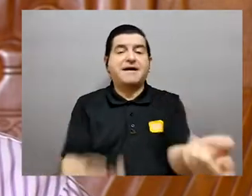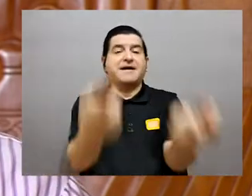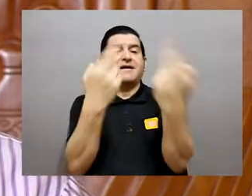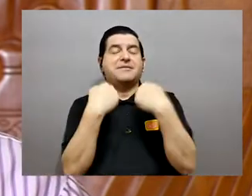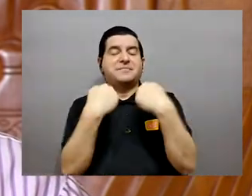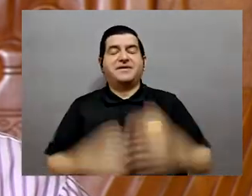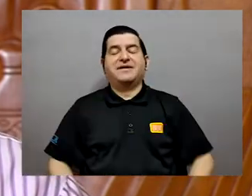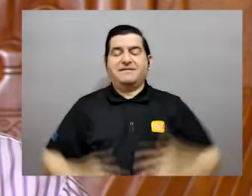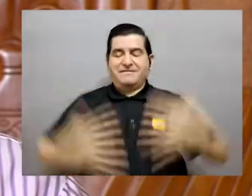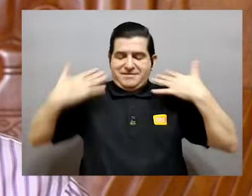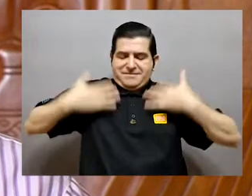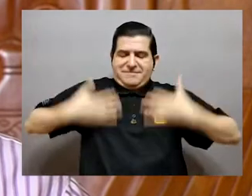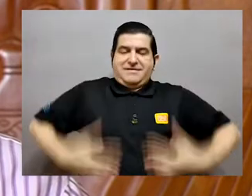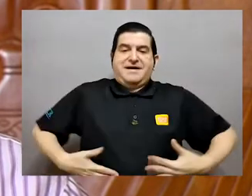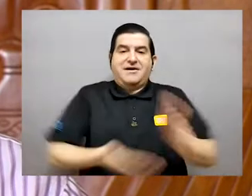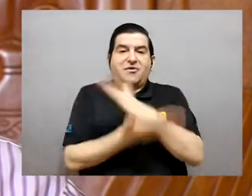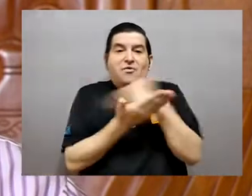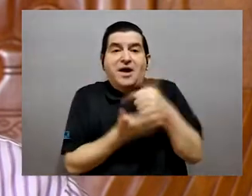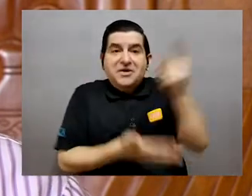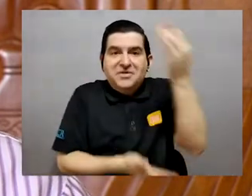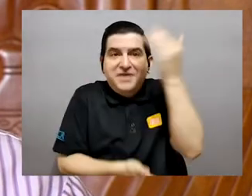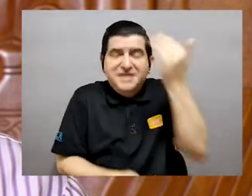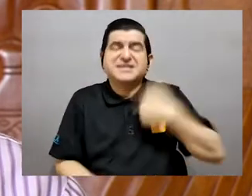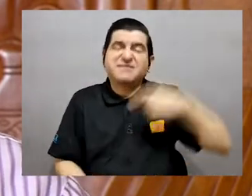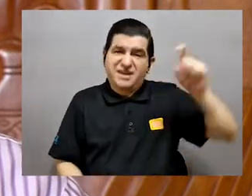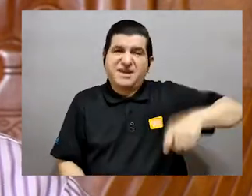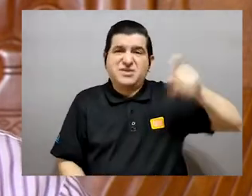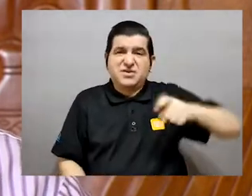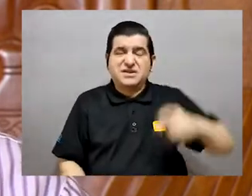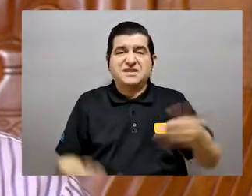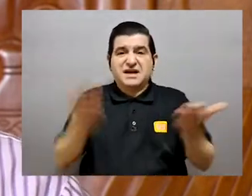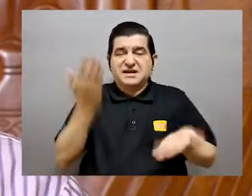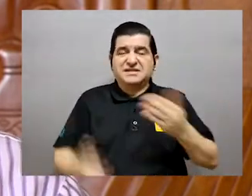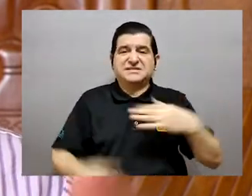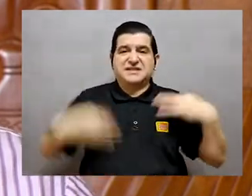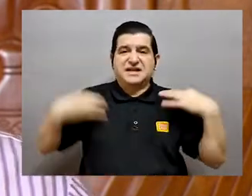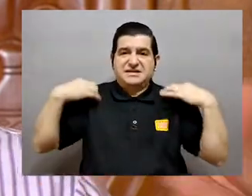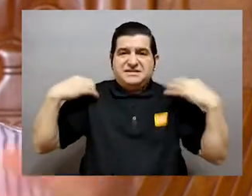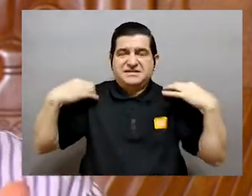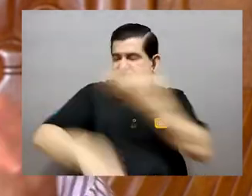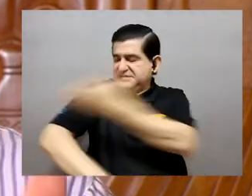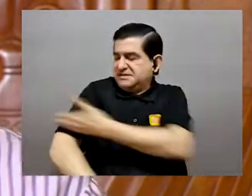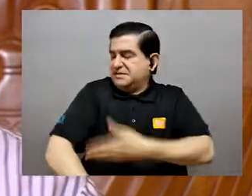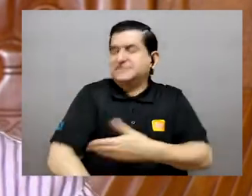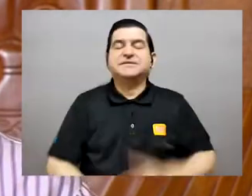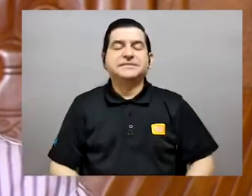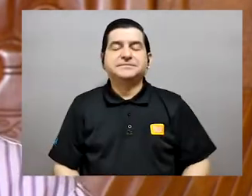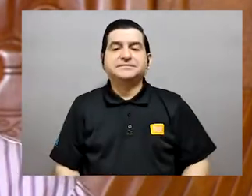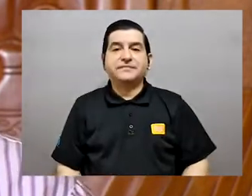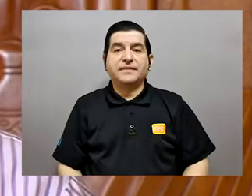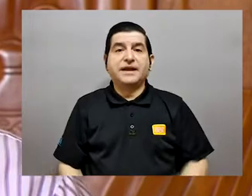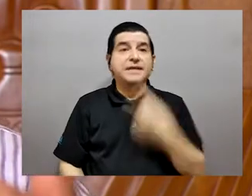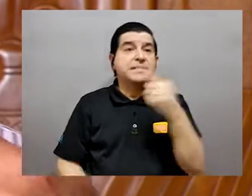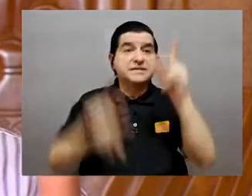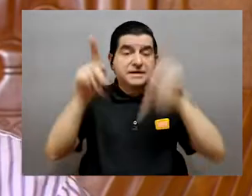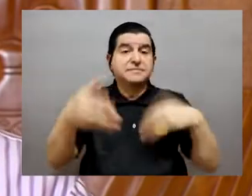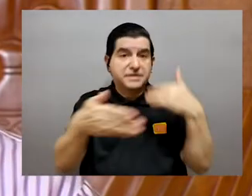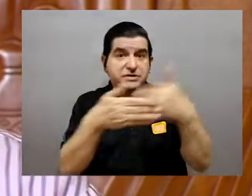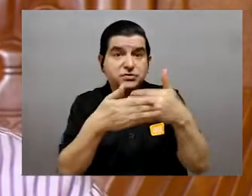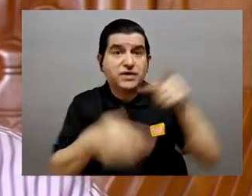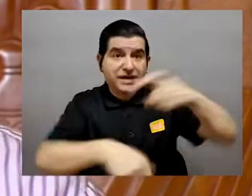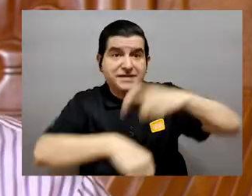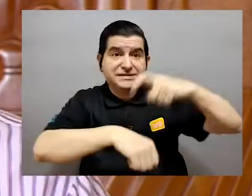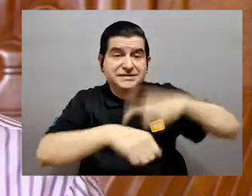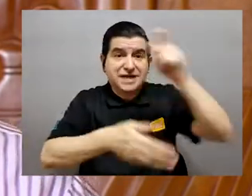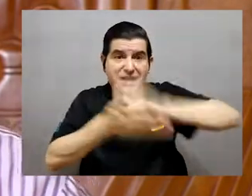padre era maestro de construcción, pero... Él era, digamos, muy analfabeta, él no leía, pero tenía una capacidad